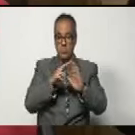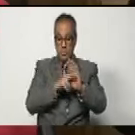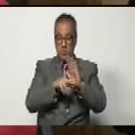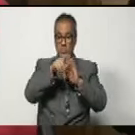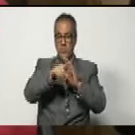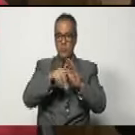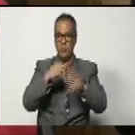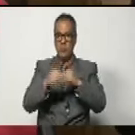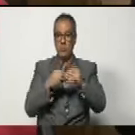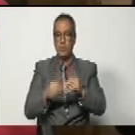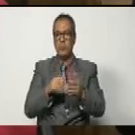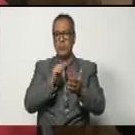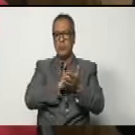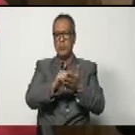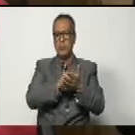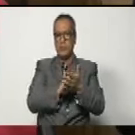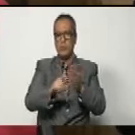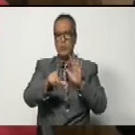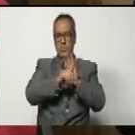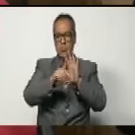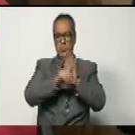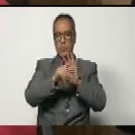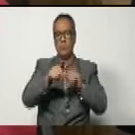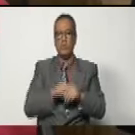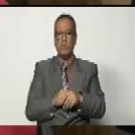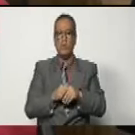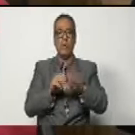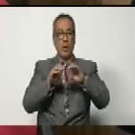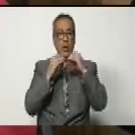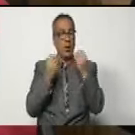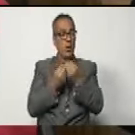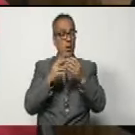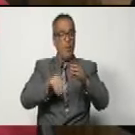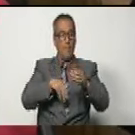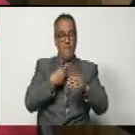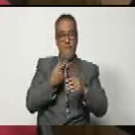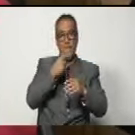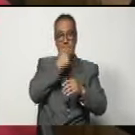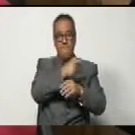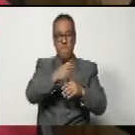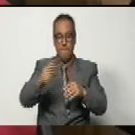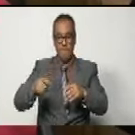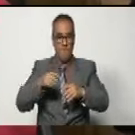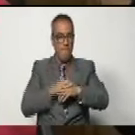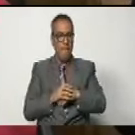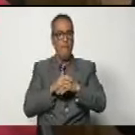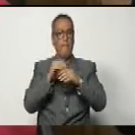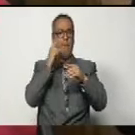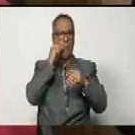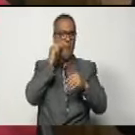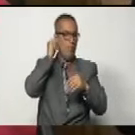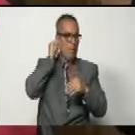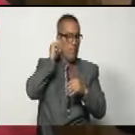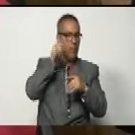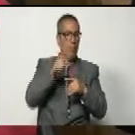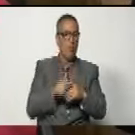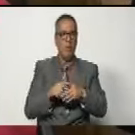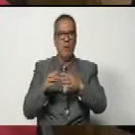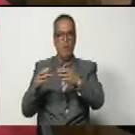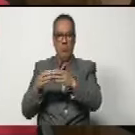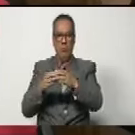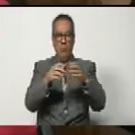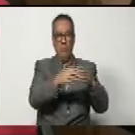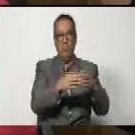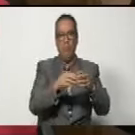de conformidad con lo establecido en la ley. La organización del poder popular puede agrupar a ciudadanas y ciudadanos de un sector